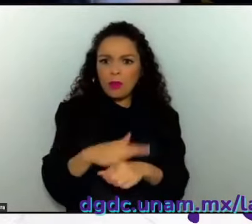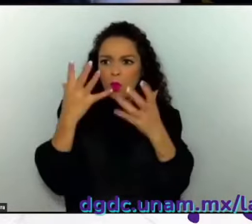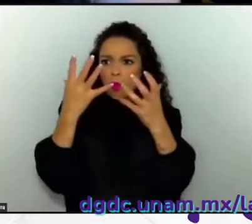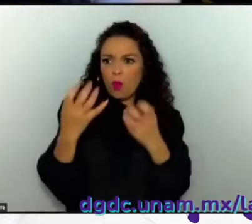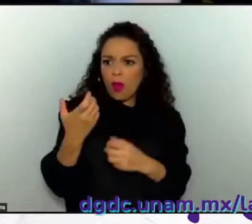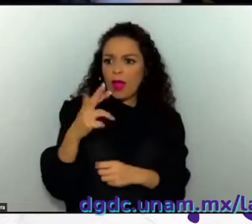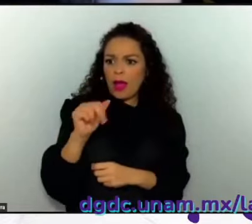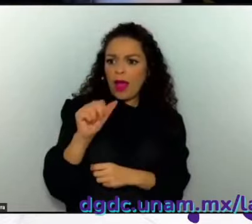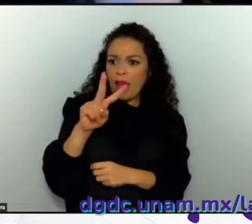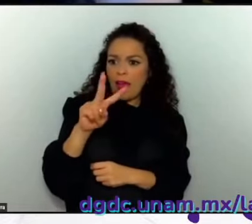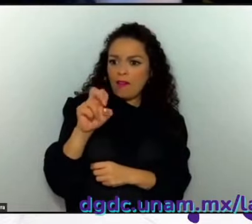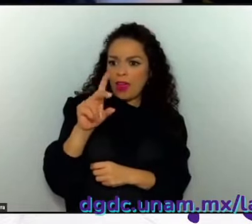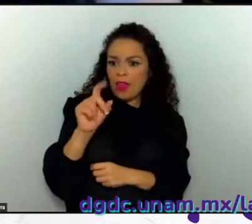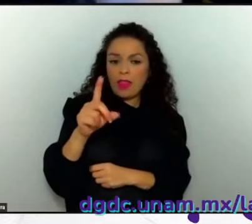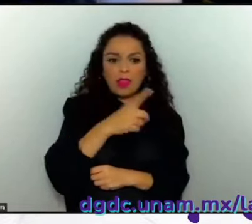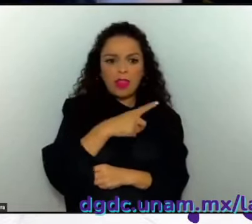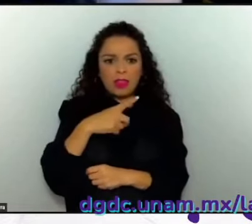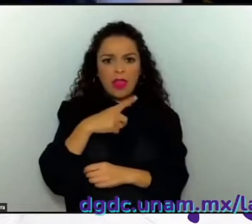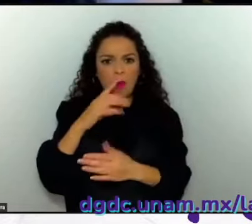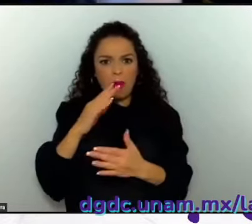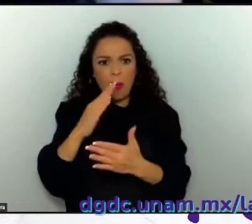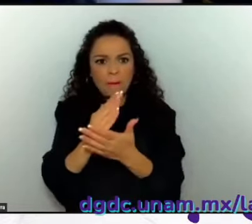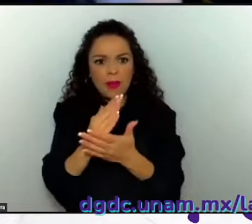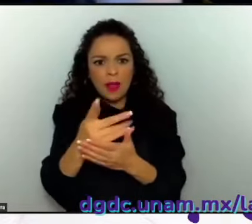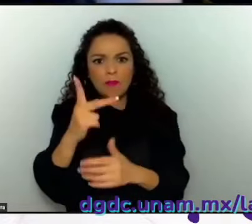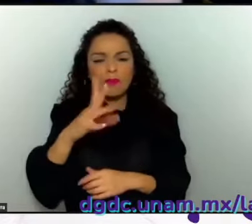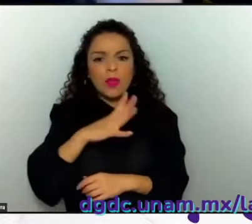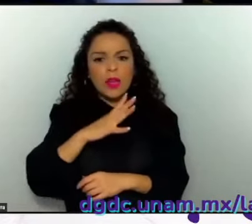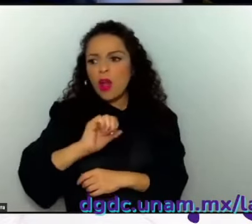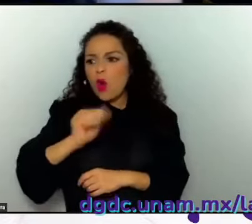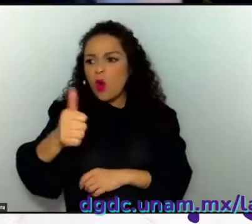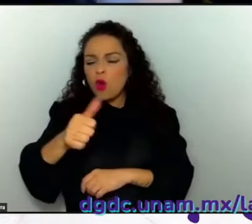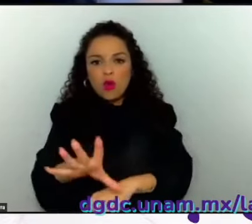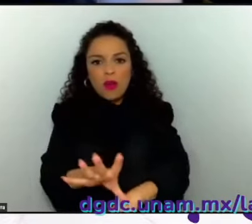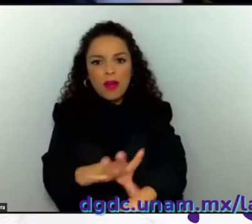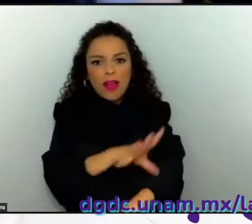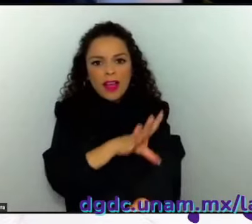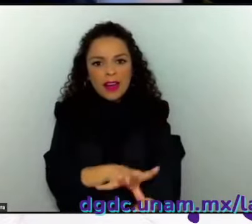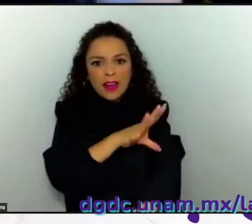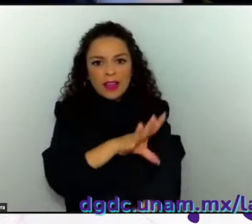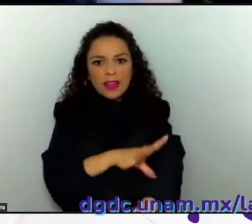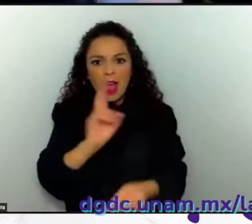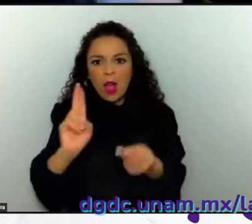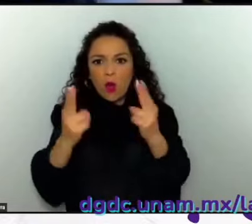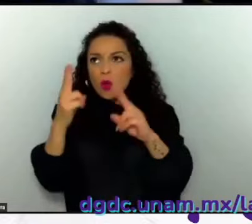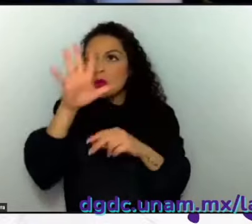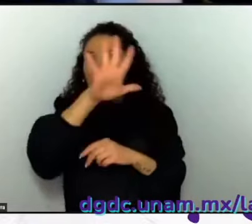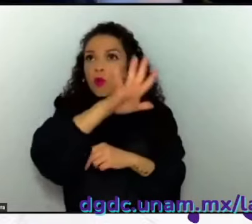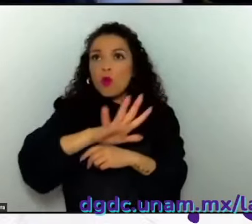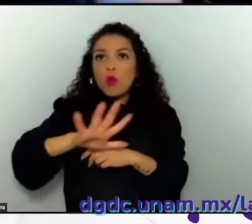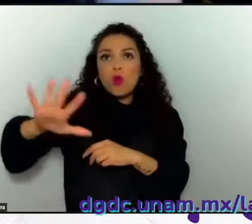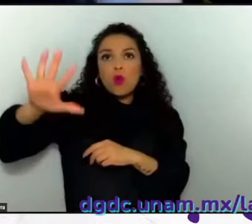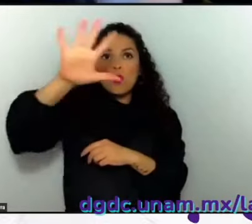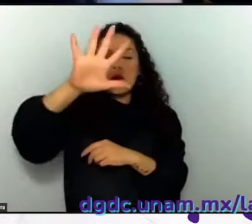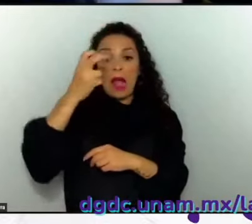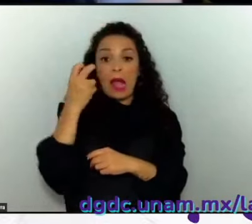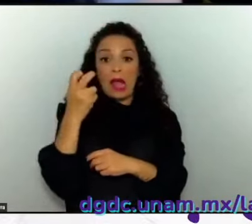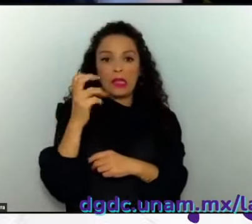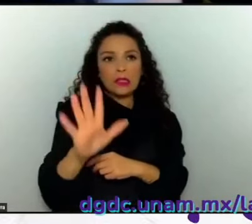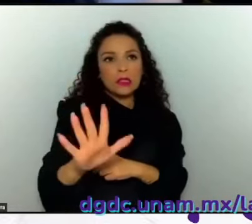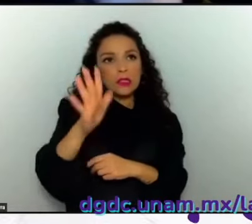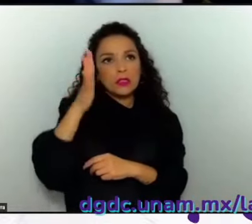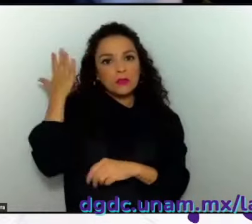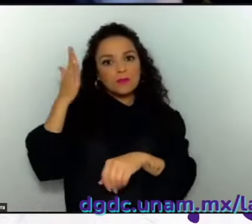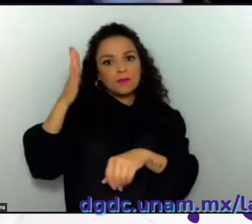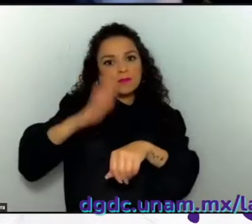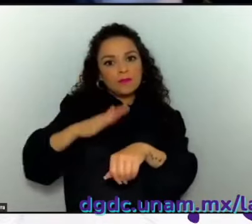Entonces, la hipótesis es que hay algo, un tipo de energía distribuida en todo el universo que hace que la expansión sea cada vez más rápido. Y a esa energía le